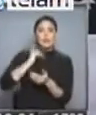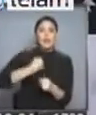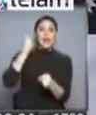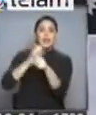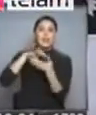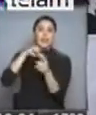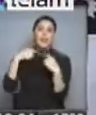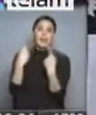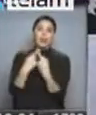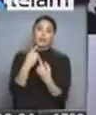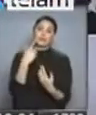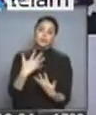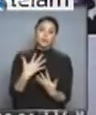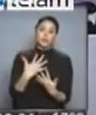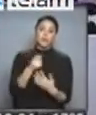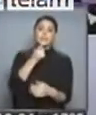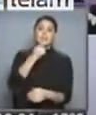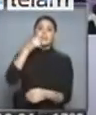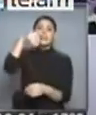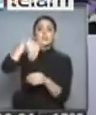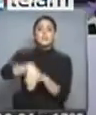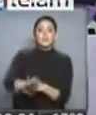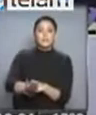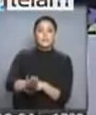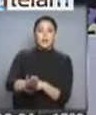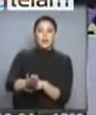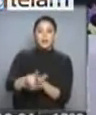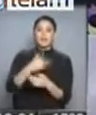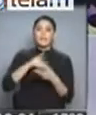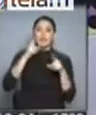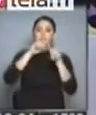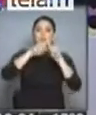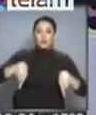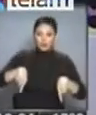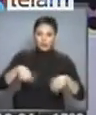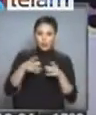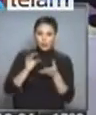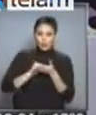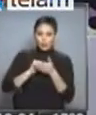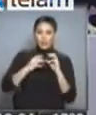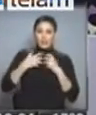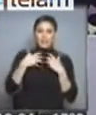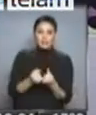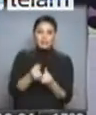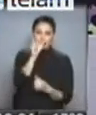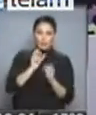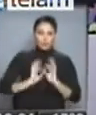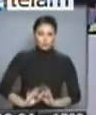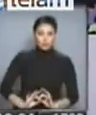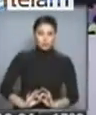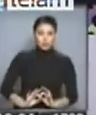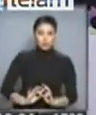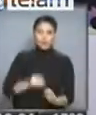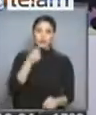Cámara por obvias razones, a partir de propios planteos de nulidad que hizo la defensa, y como es de práctica en este